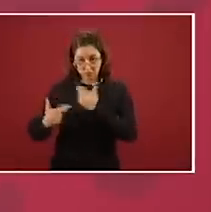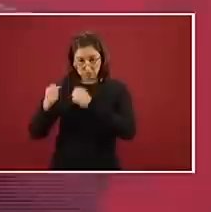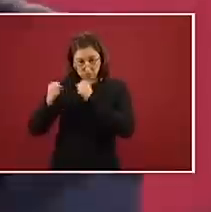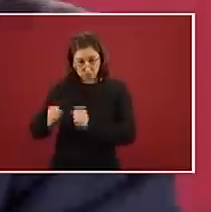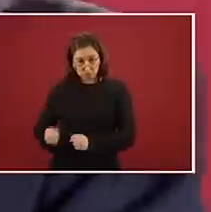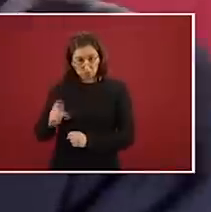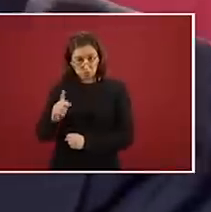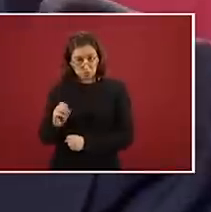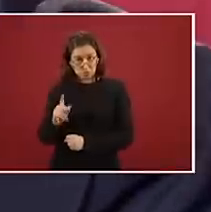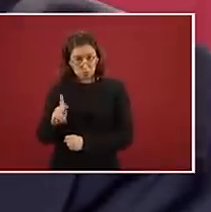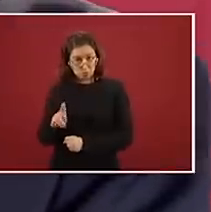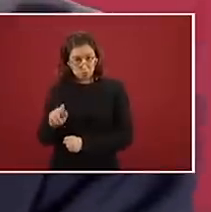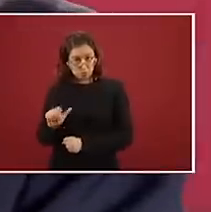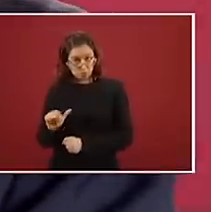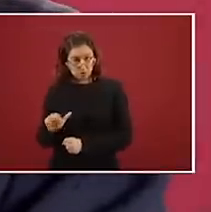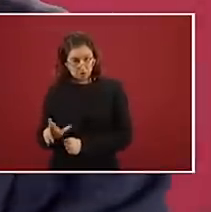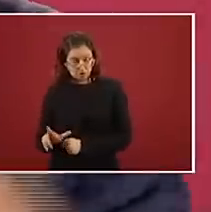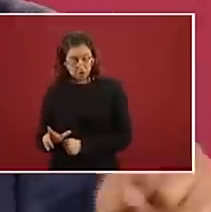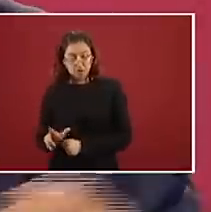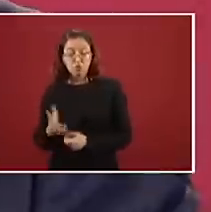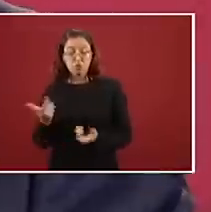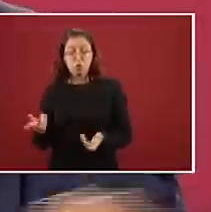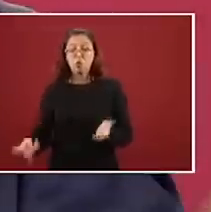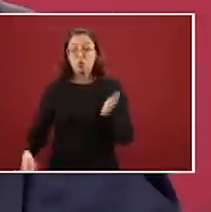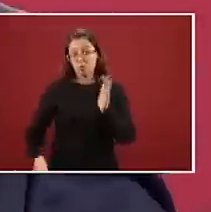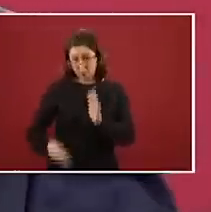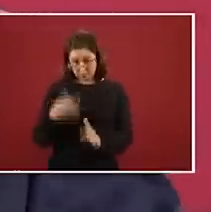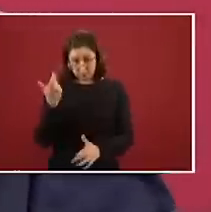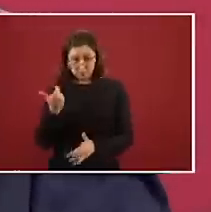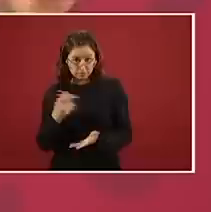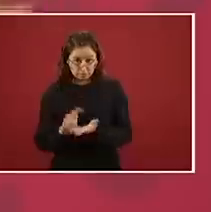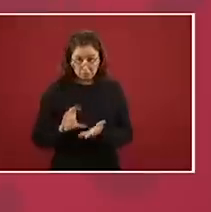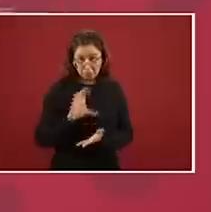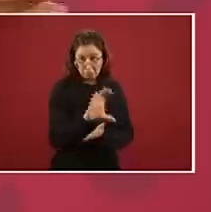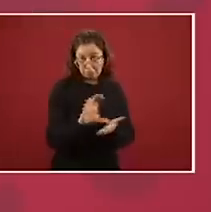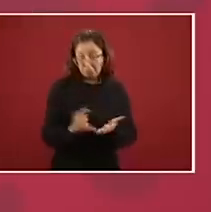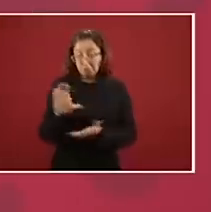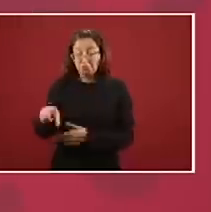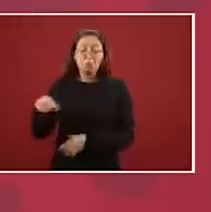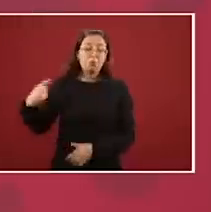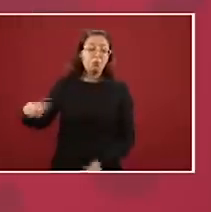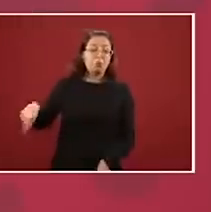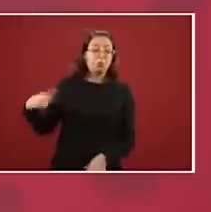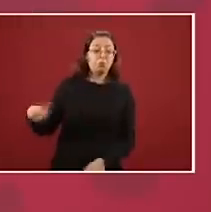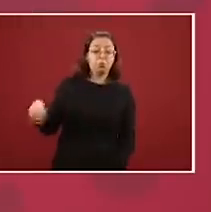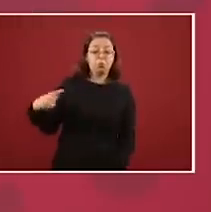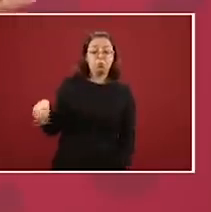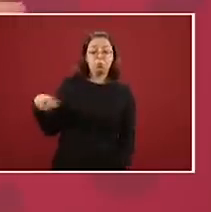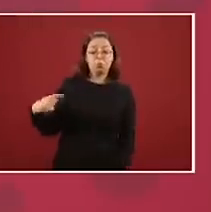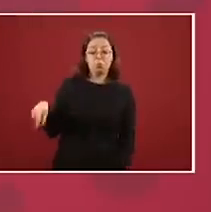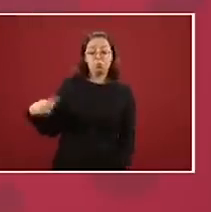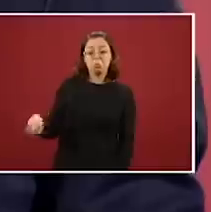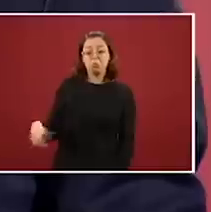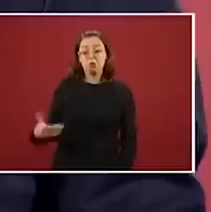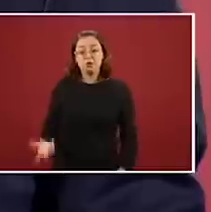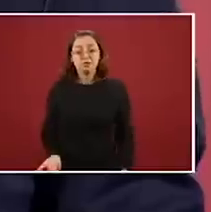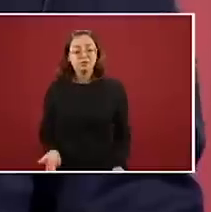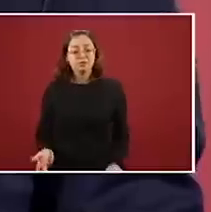¿Volvemos a entregar el dinero y que todo quede igual y que no haya